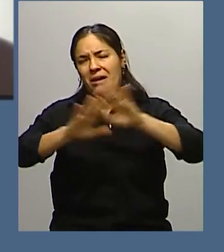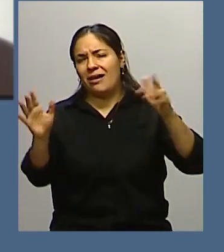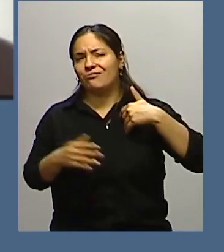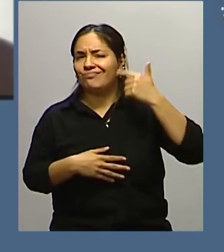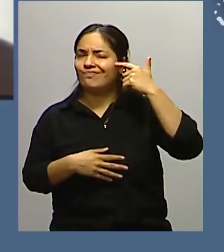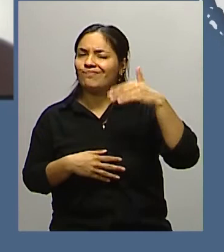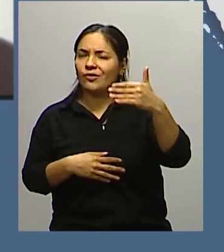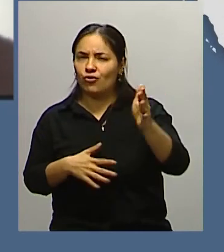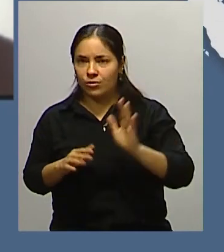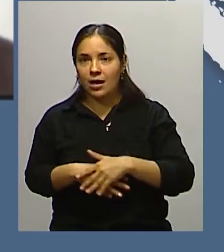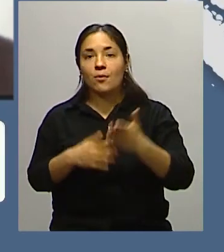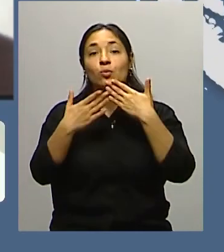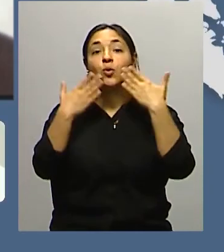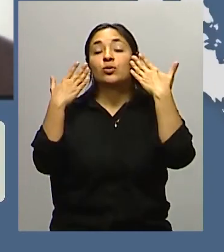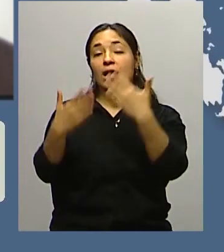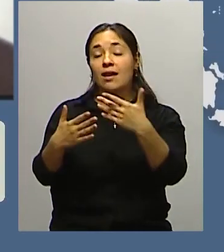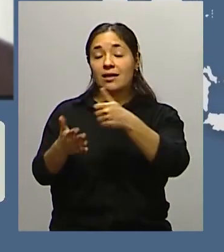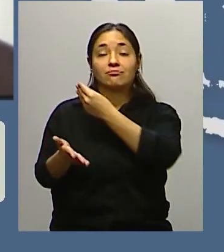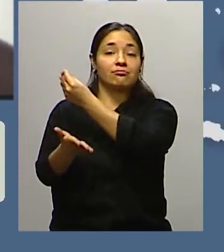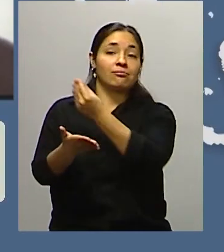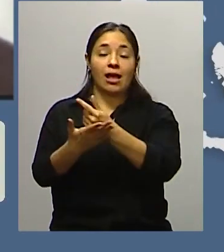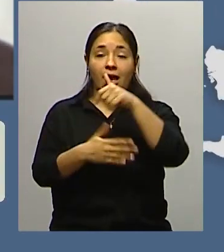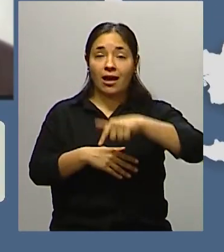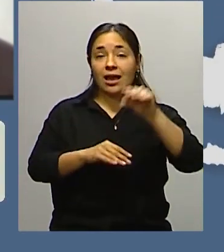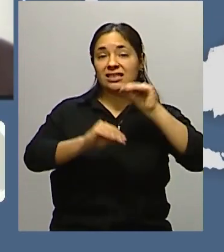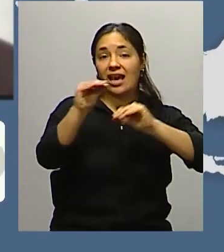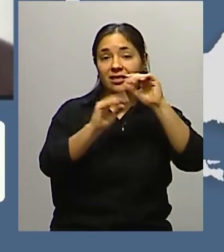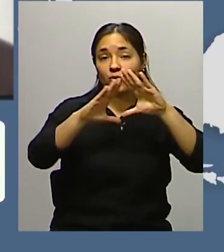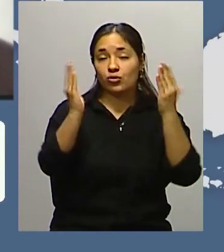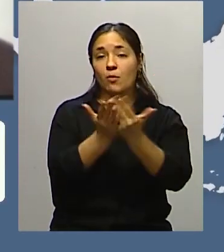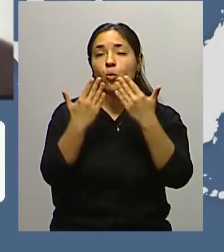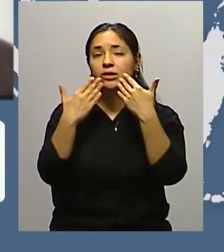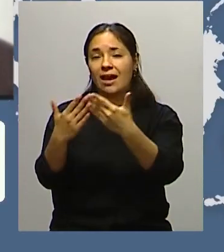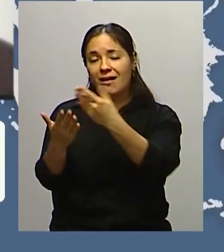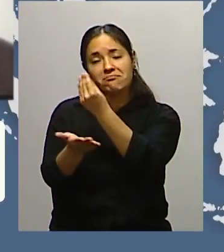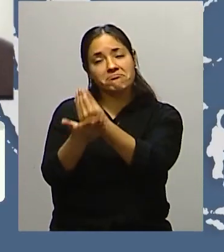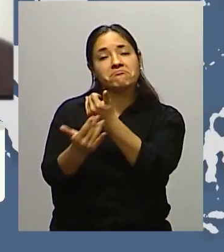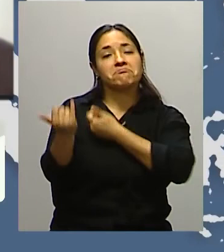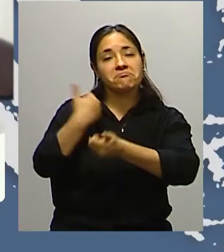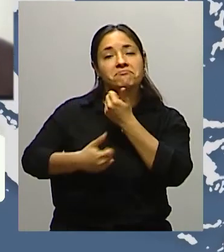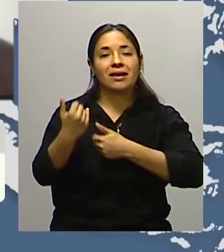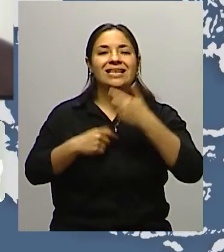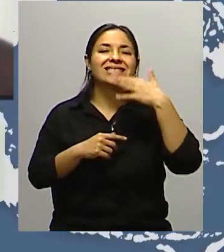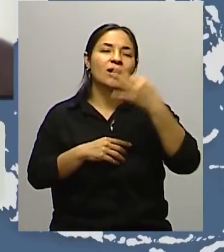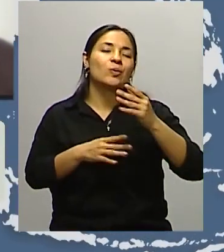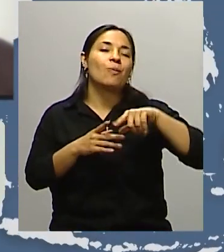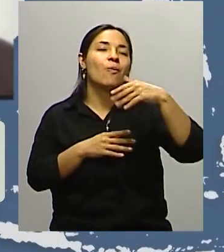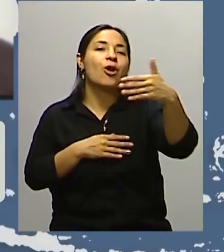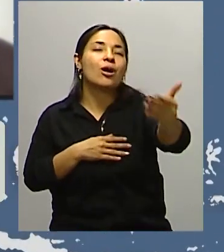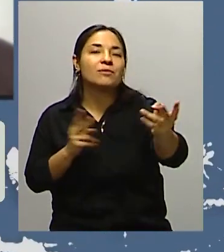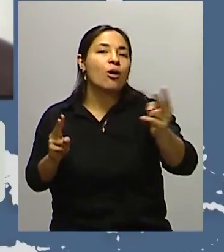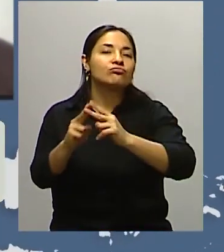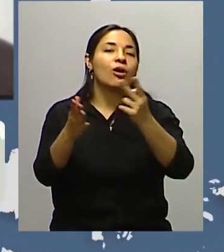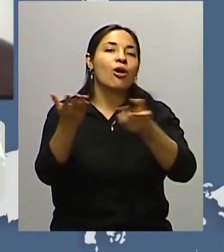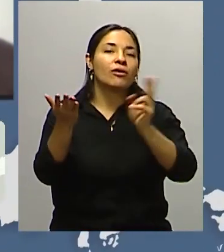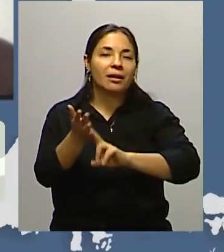le agradecemos muchísimo por estos minutos con nosotros aquí en Chat Internacional y seguramente vamos a tener algún encuentro nuevamente para poder seguir